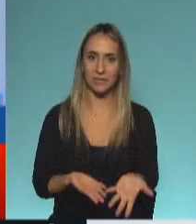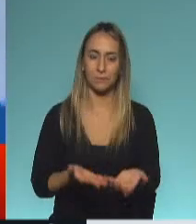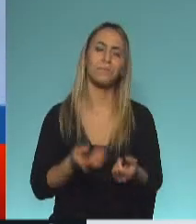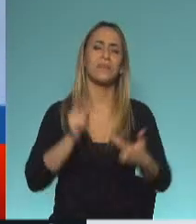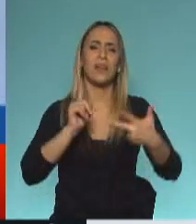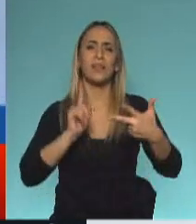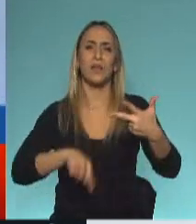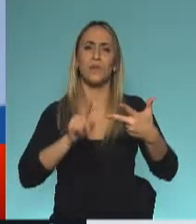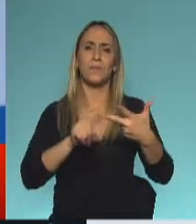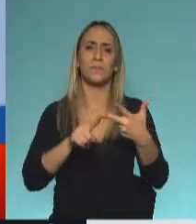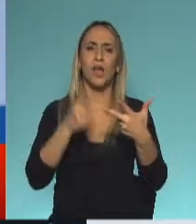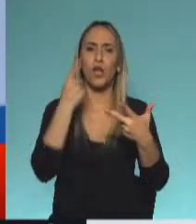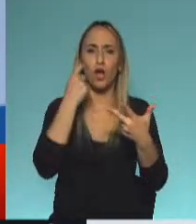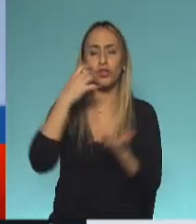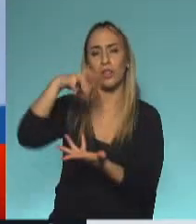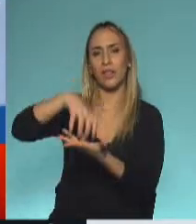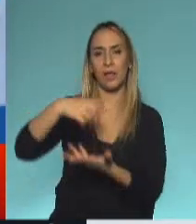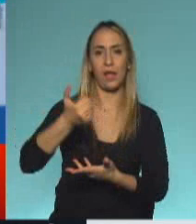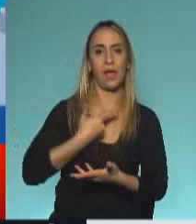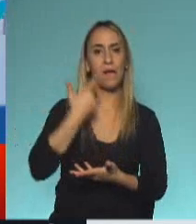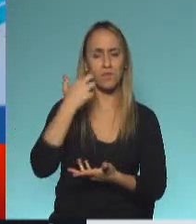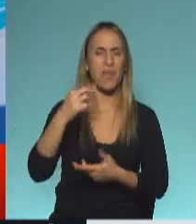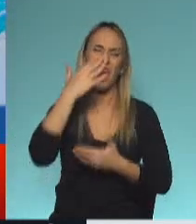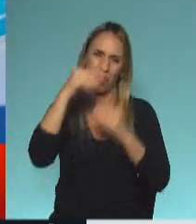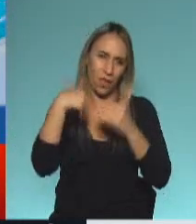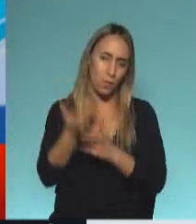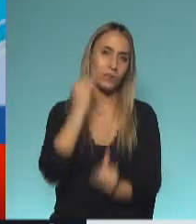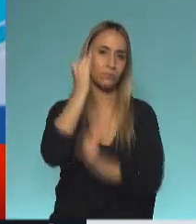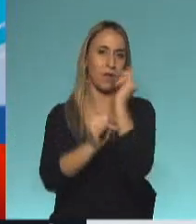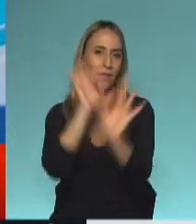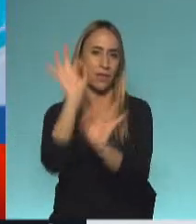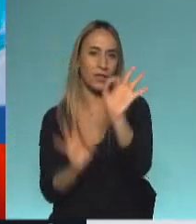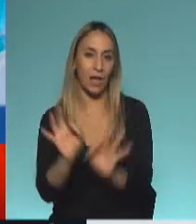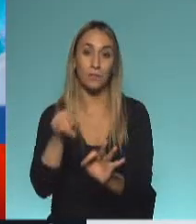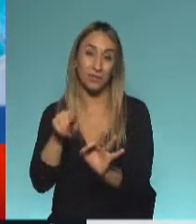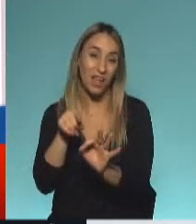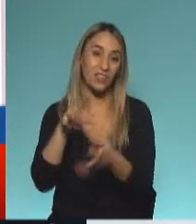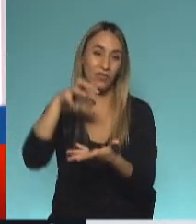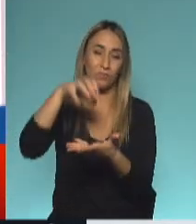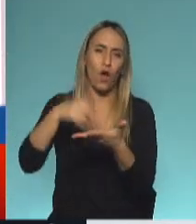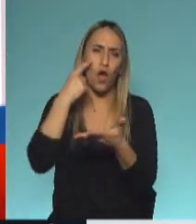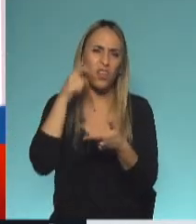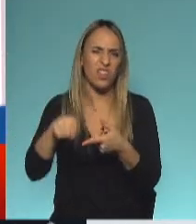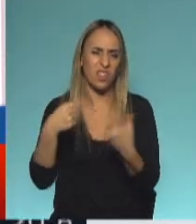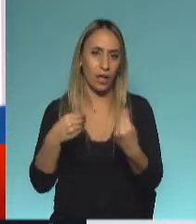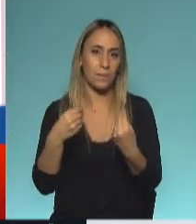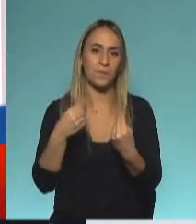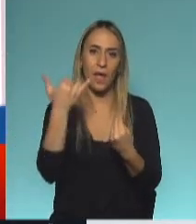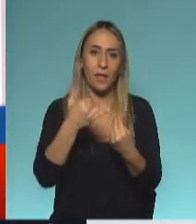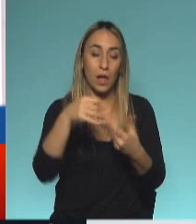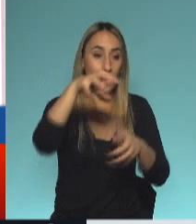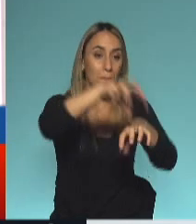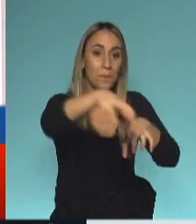afi también es un tema que vamos a estar igualmente detallando más adelante pero tiene que ver con las irregularidades que se encuentran en las